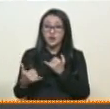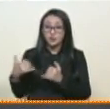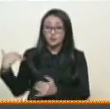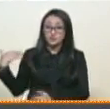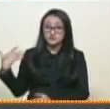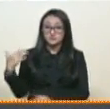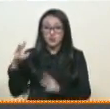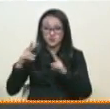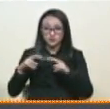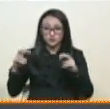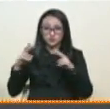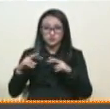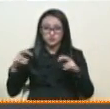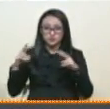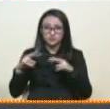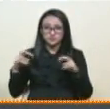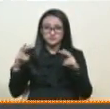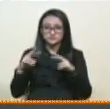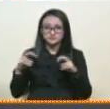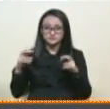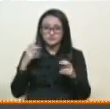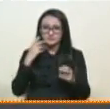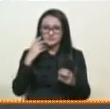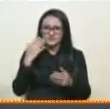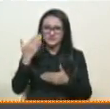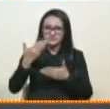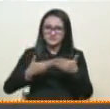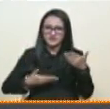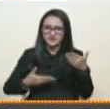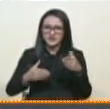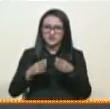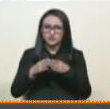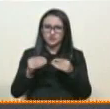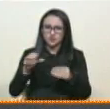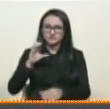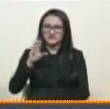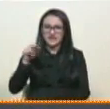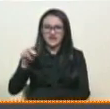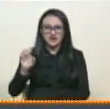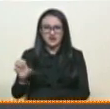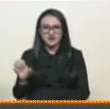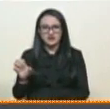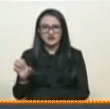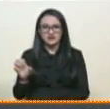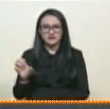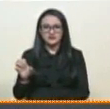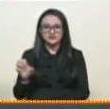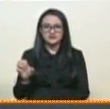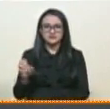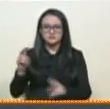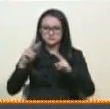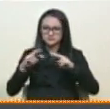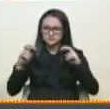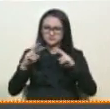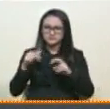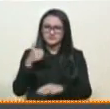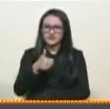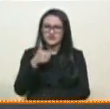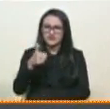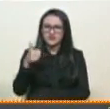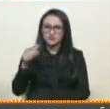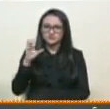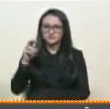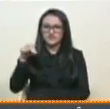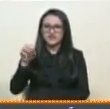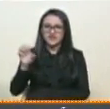gran auditoría ciudadana, cuando se hace la verificación en todos los centros de votación, donde se audita en cada uno de los centros